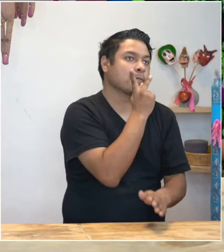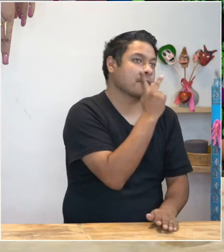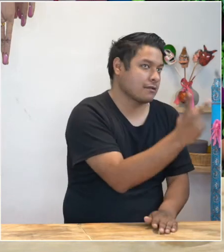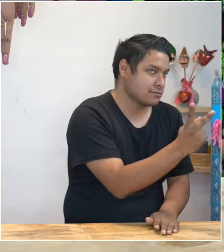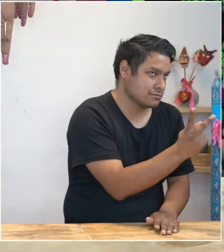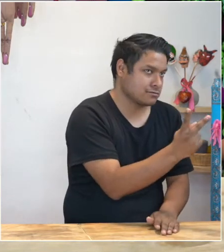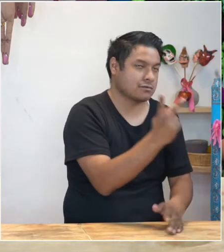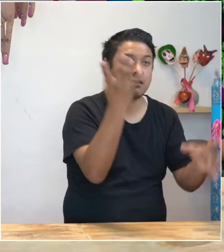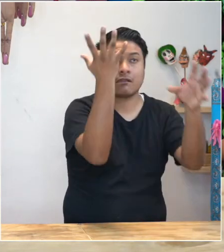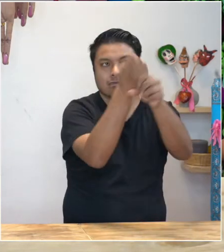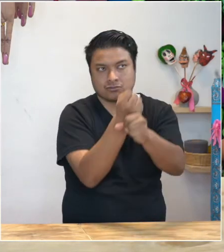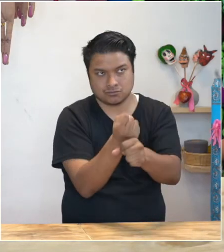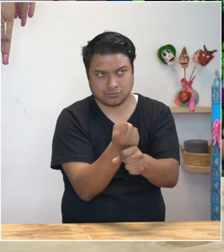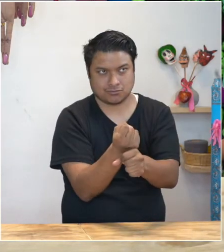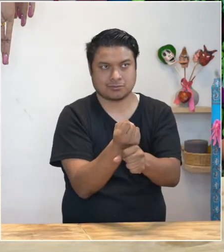sorda.